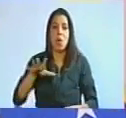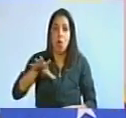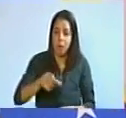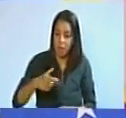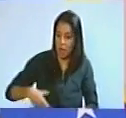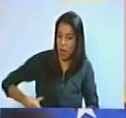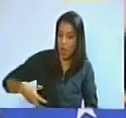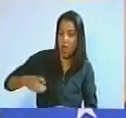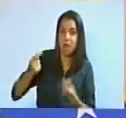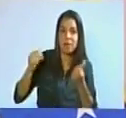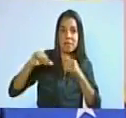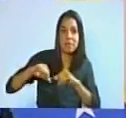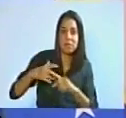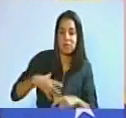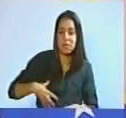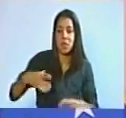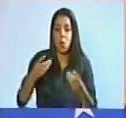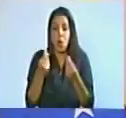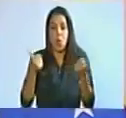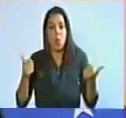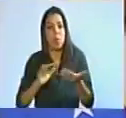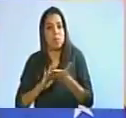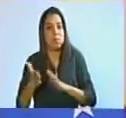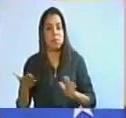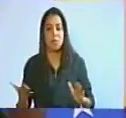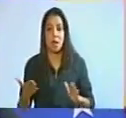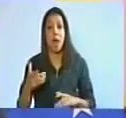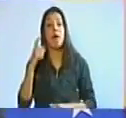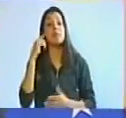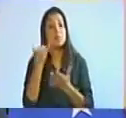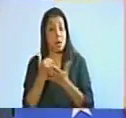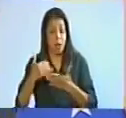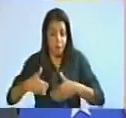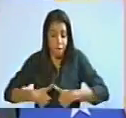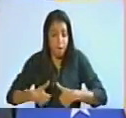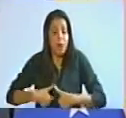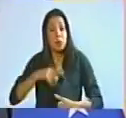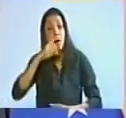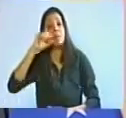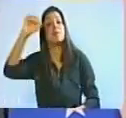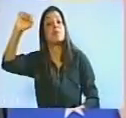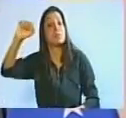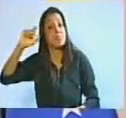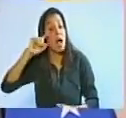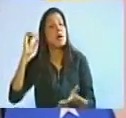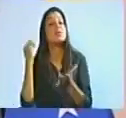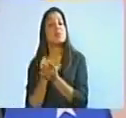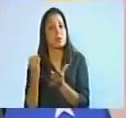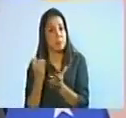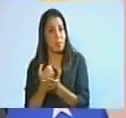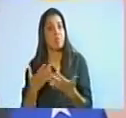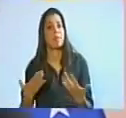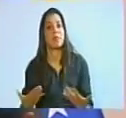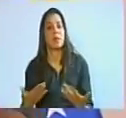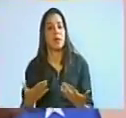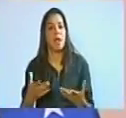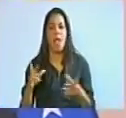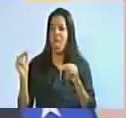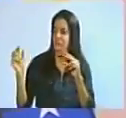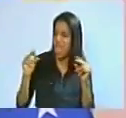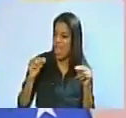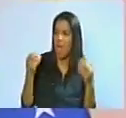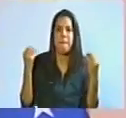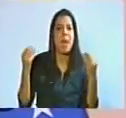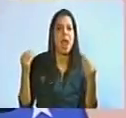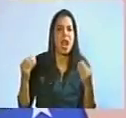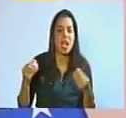trabajadores. Este país y el mundo es testigo de todo el esfuerzo que hace el presidente Nicolás Maduro. Que mucha gente dice, pero bueno, ¿para qué